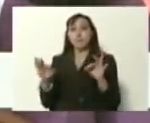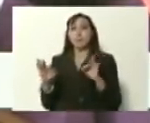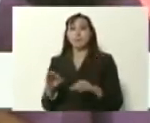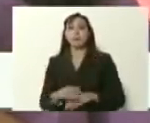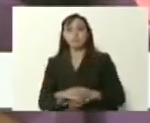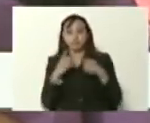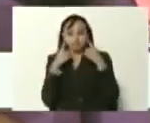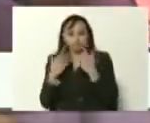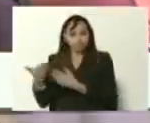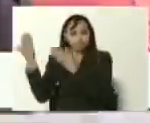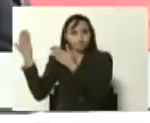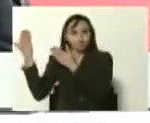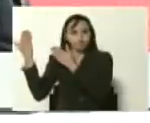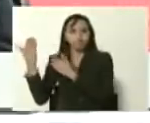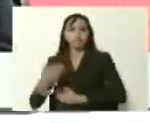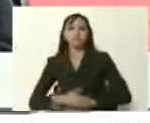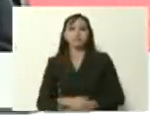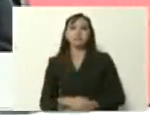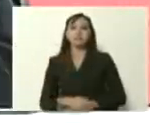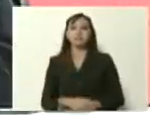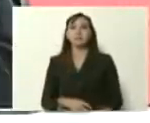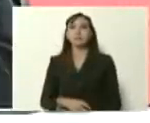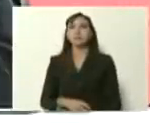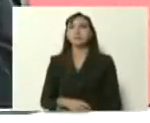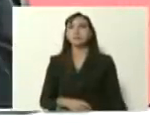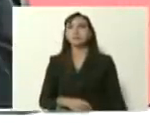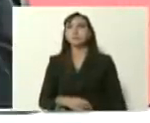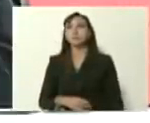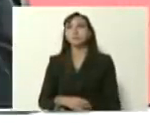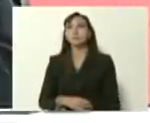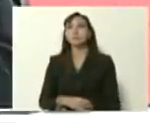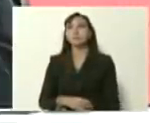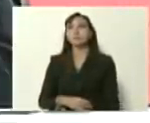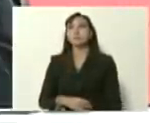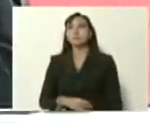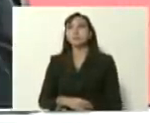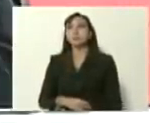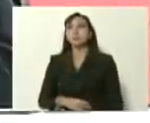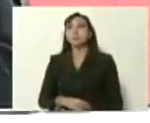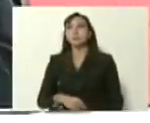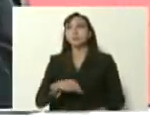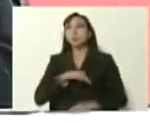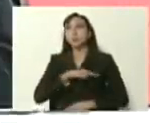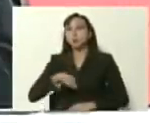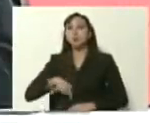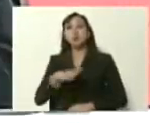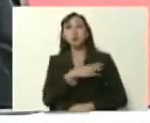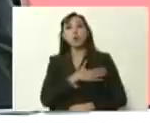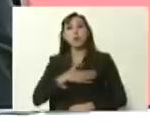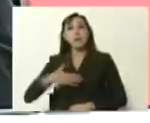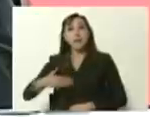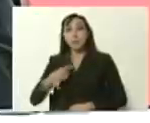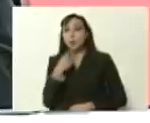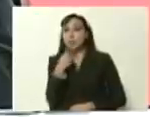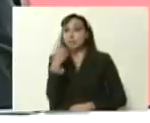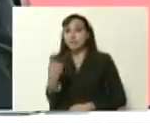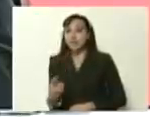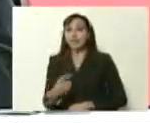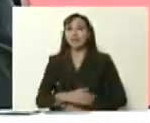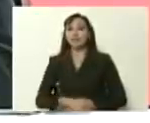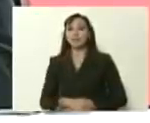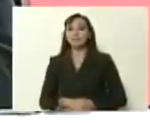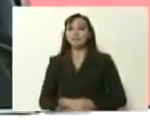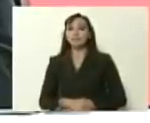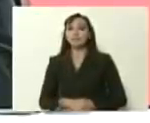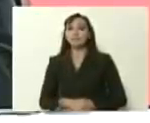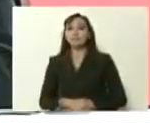Rodríguez. Escuchemos. Con los representantes de Dios en Venezuela. Queremos entonces decirles